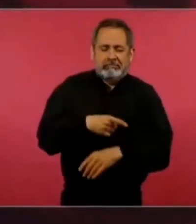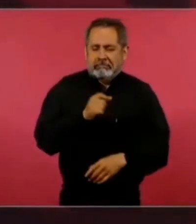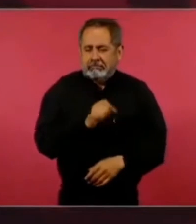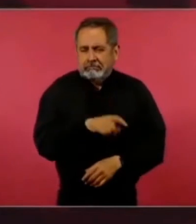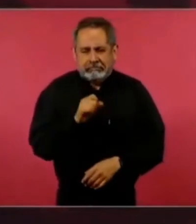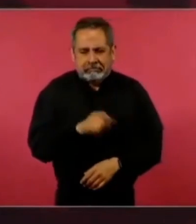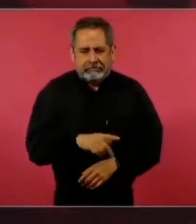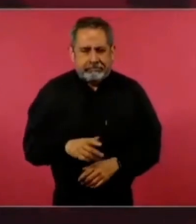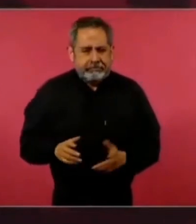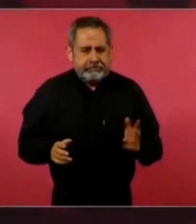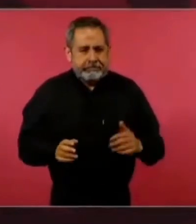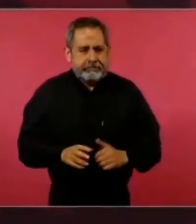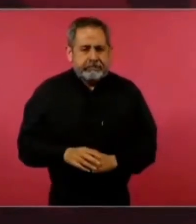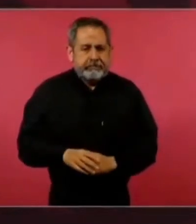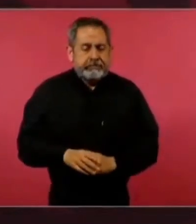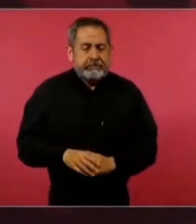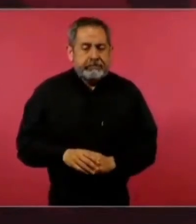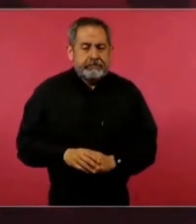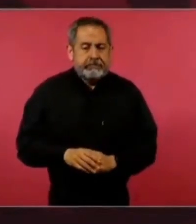y